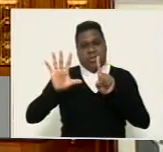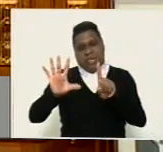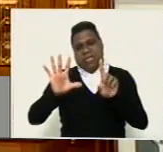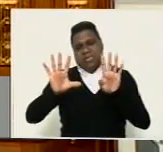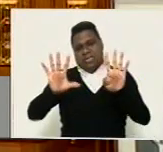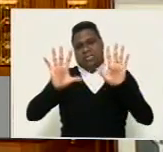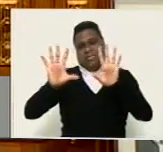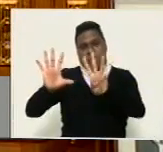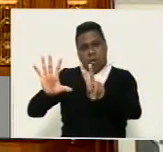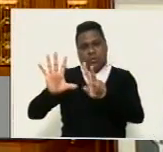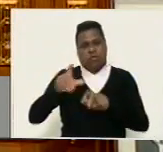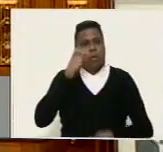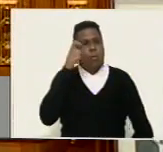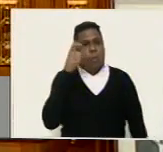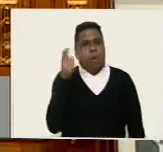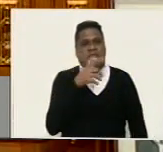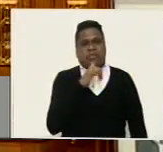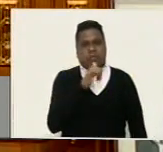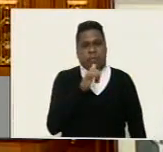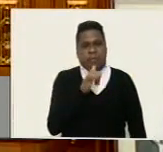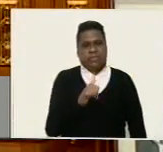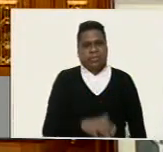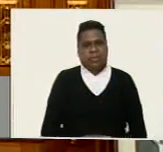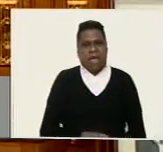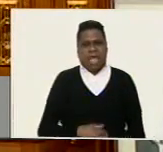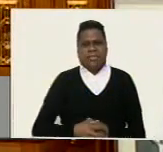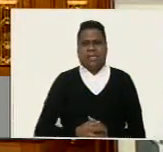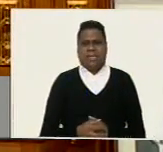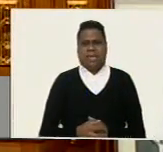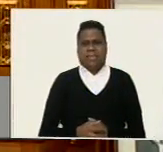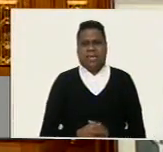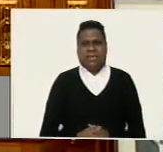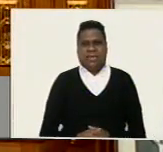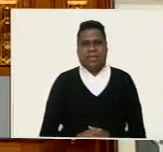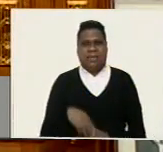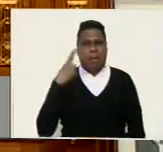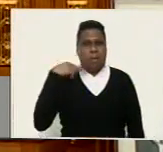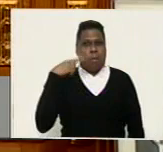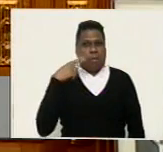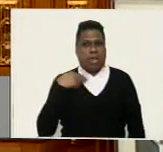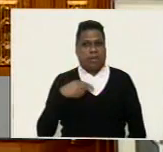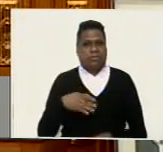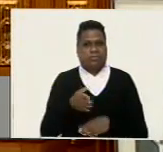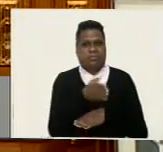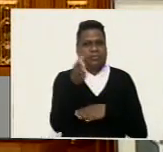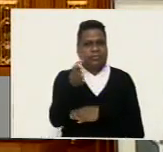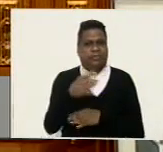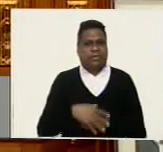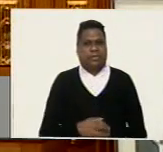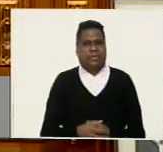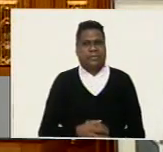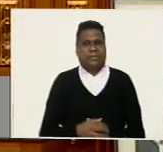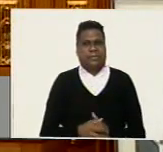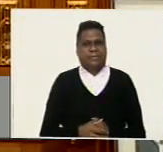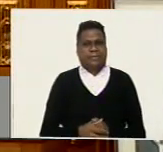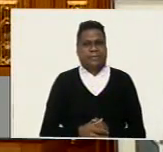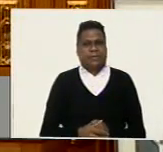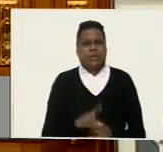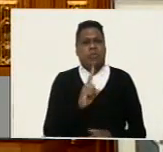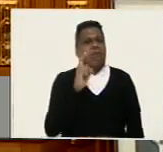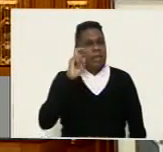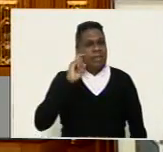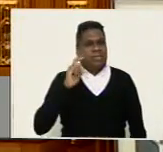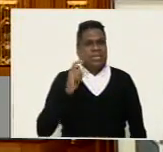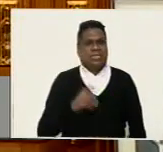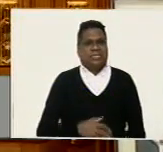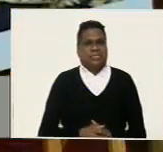apoyo de la revolución haitiana para la lucha independentista acá en Venezuela. Una vez que Bolívar logra obtener